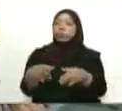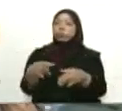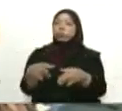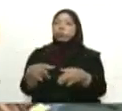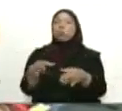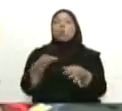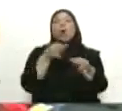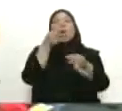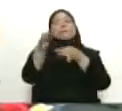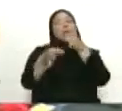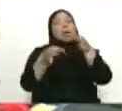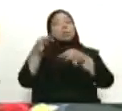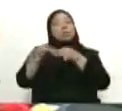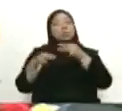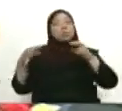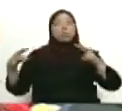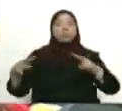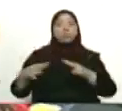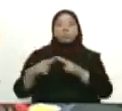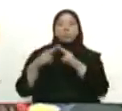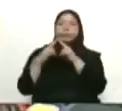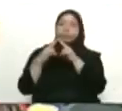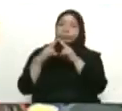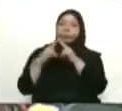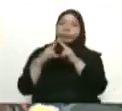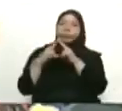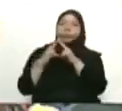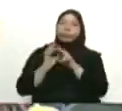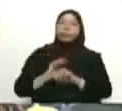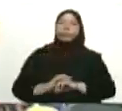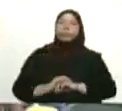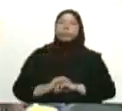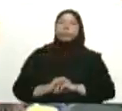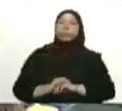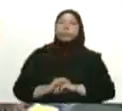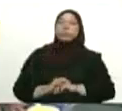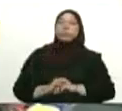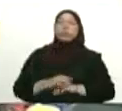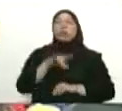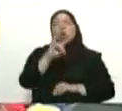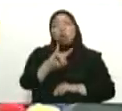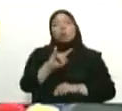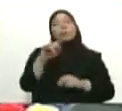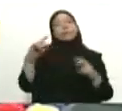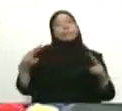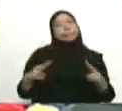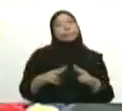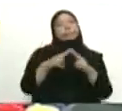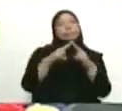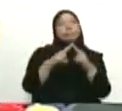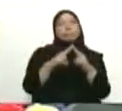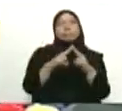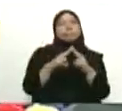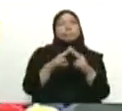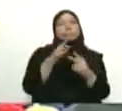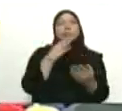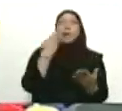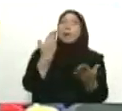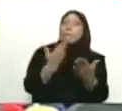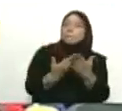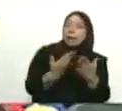y no y nos nos reunimos eso nos reunimos los lunes ahí hay planes revisamos